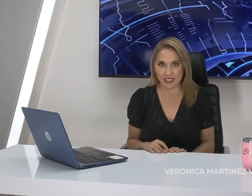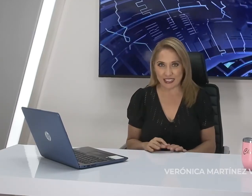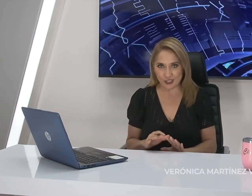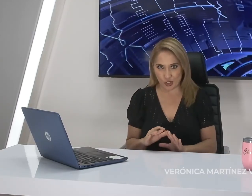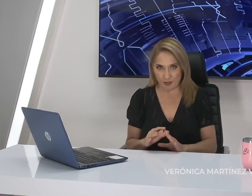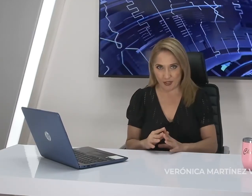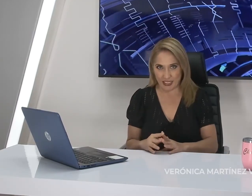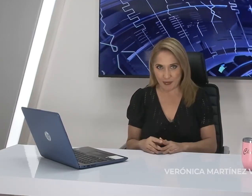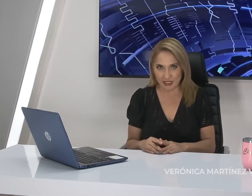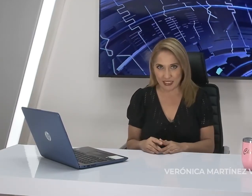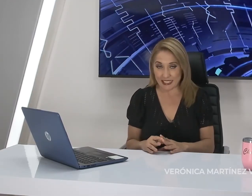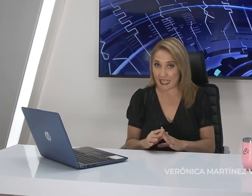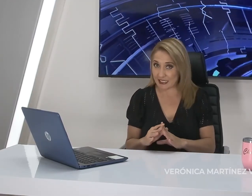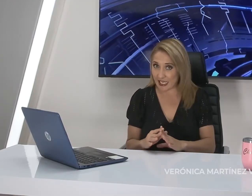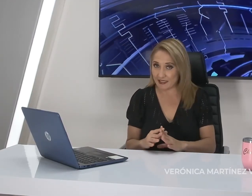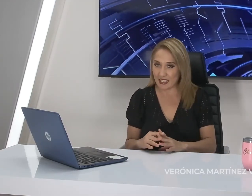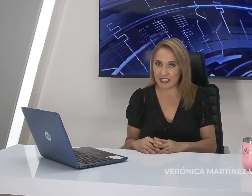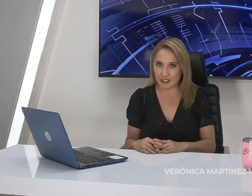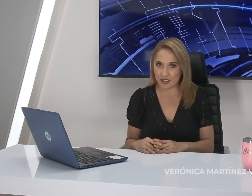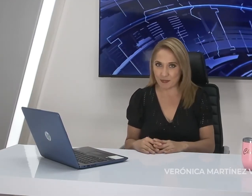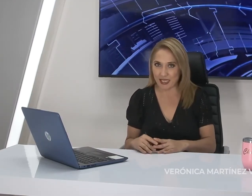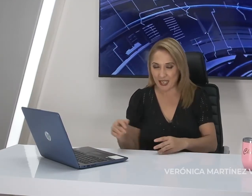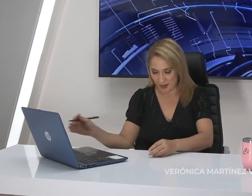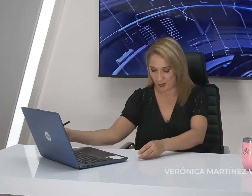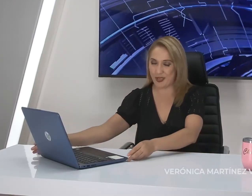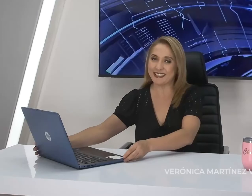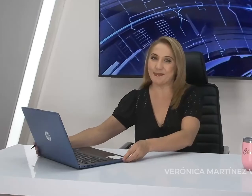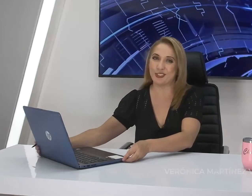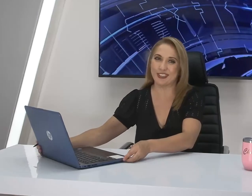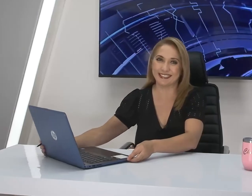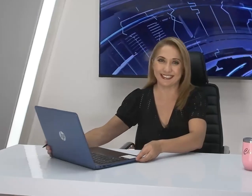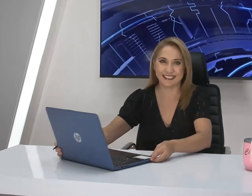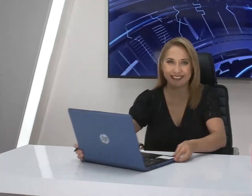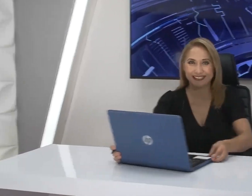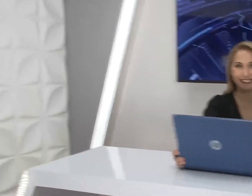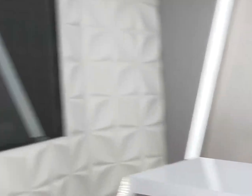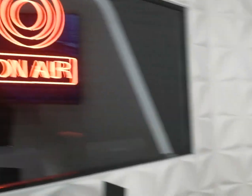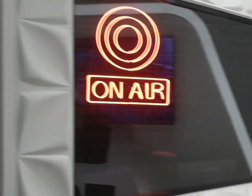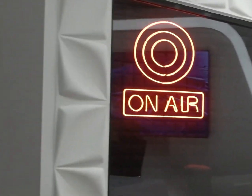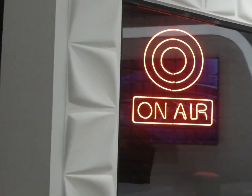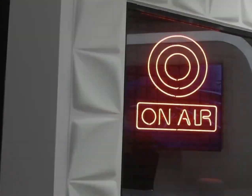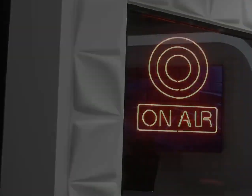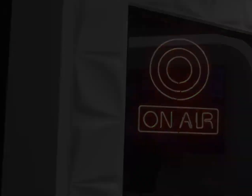es Antena Noticias, soy Verónica Martínez. Excelente inicio de semana, cuídese mucho.